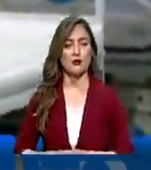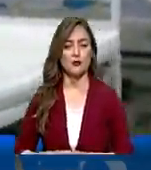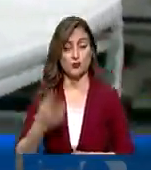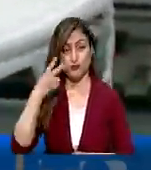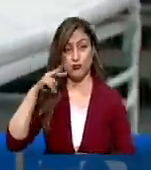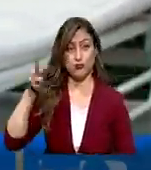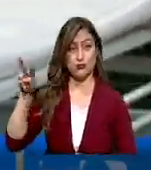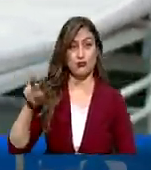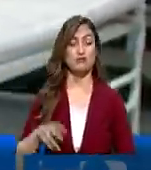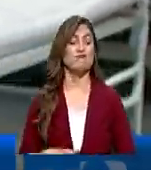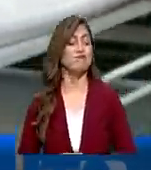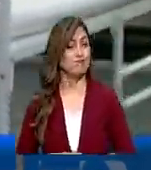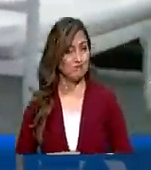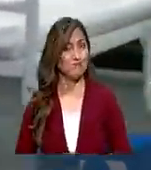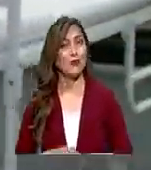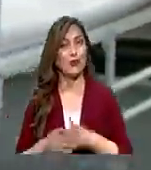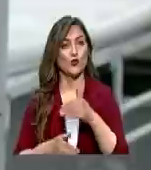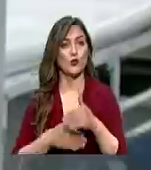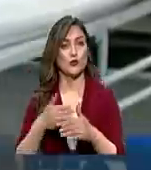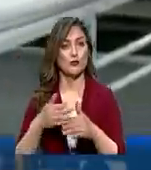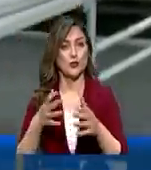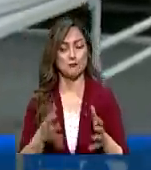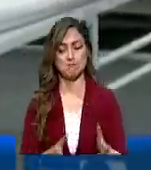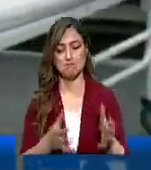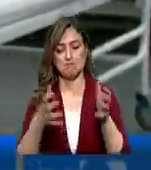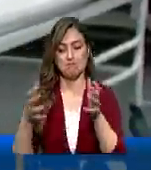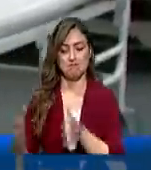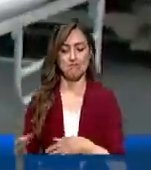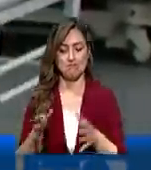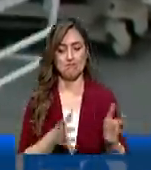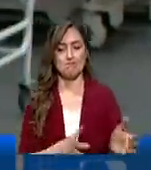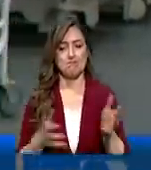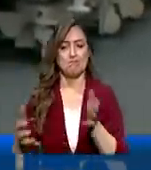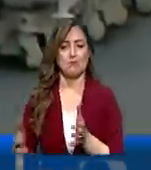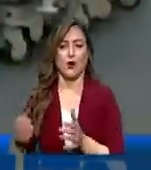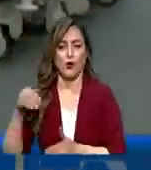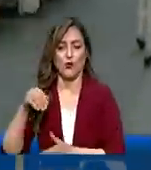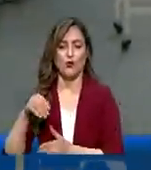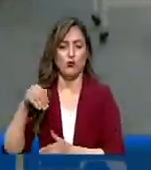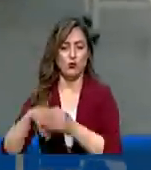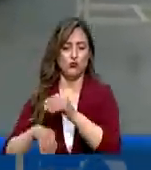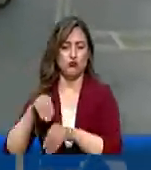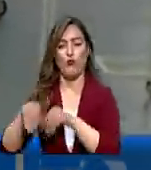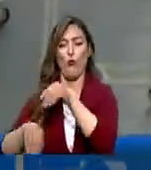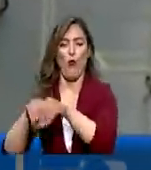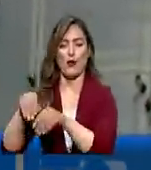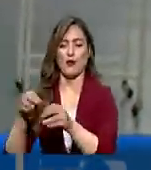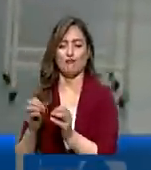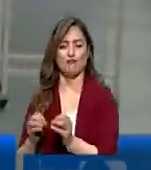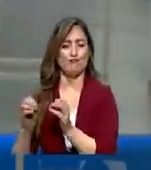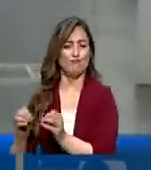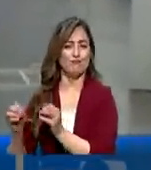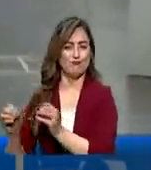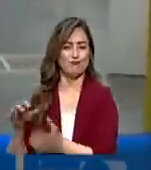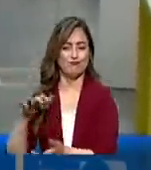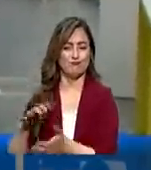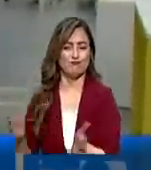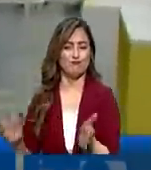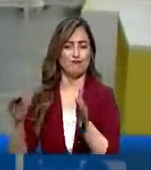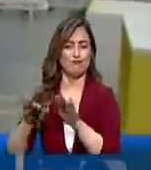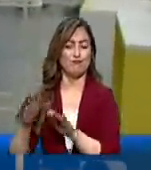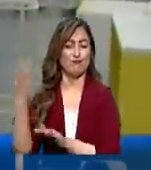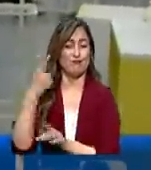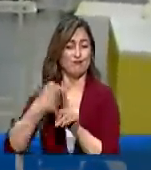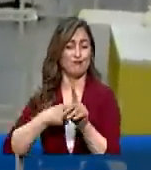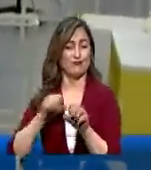imágenes, ya se ha procedido con el desmontaje de este centro que en uno de los picos de la pandemia, específicamente más o menos en mayo del